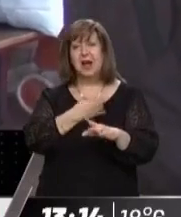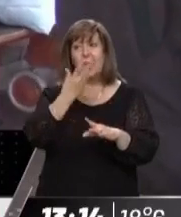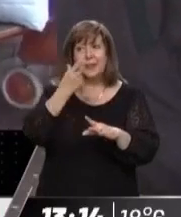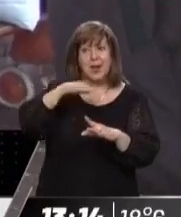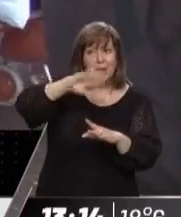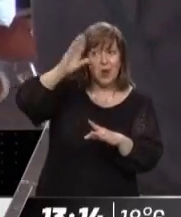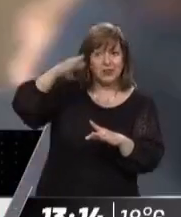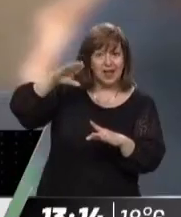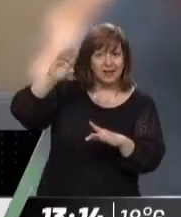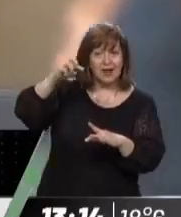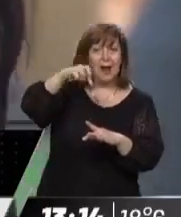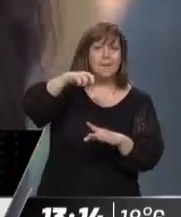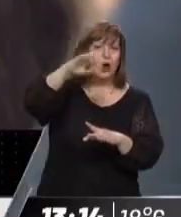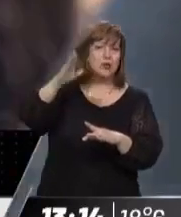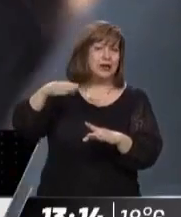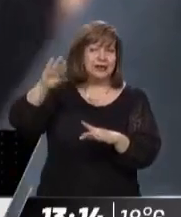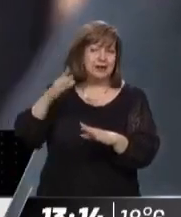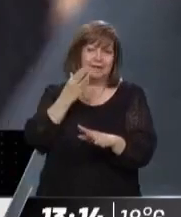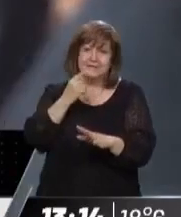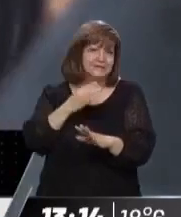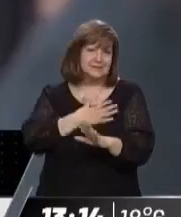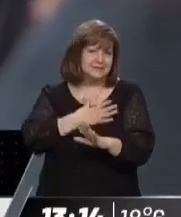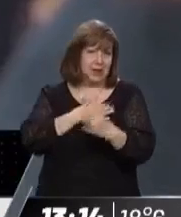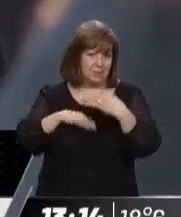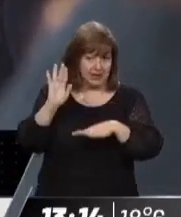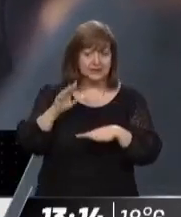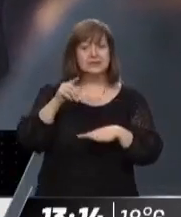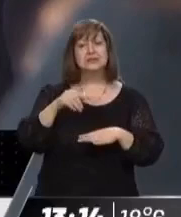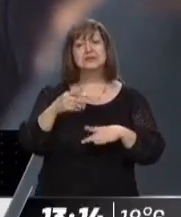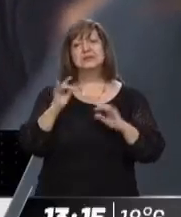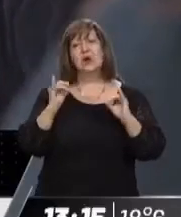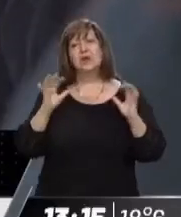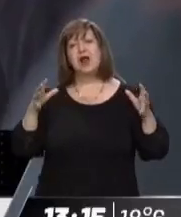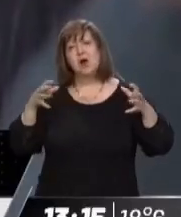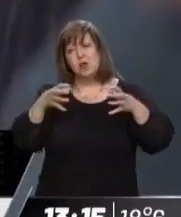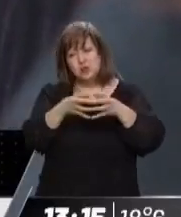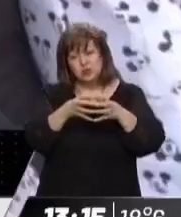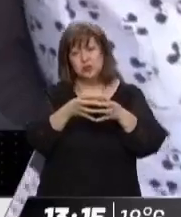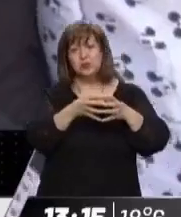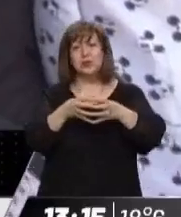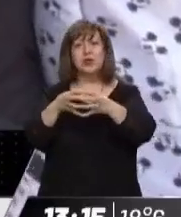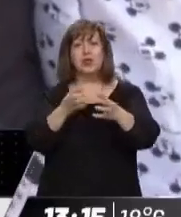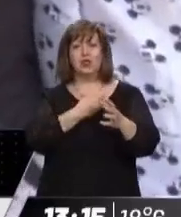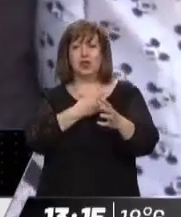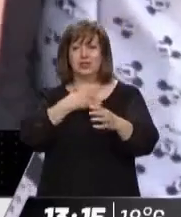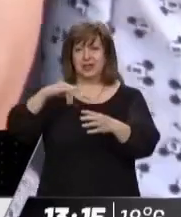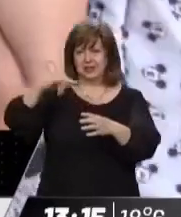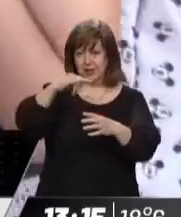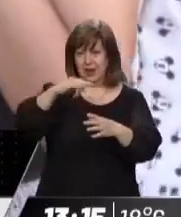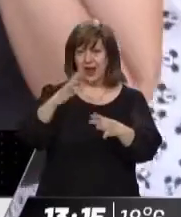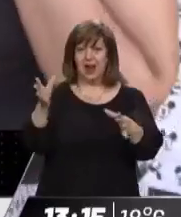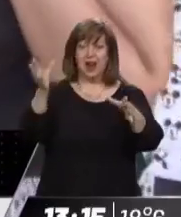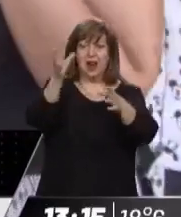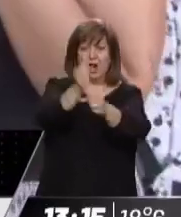montaña. Potrerillos aparece en escena como el gran protagonista, por lo tanto los chicos esta mañana se reunieron, muchos de ellos en la terminal, ya para tomar el